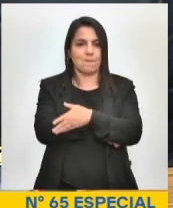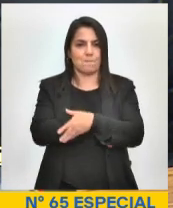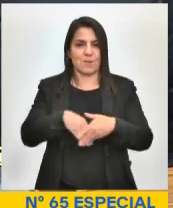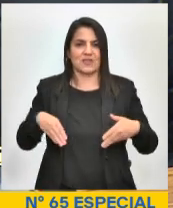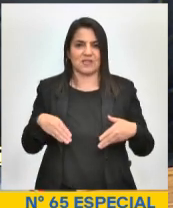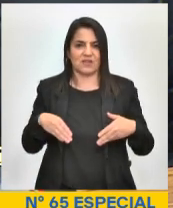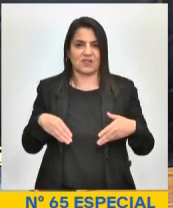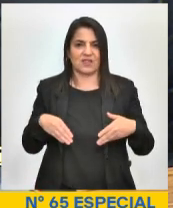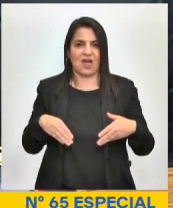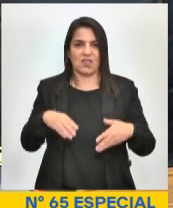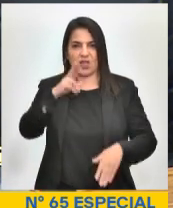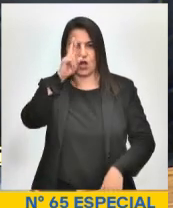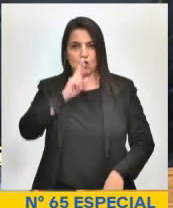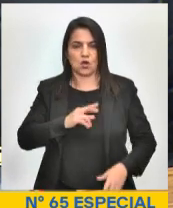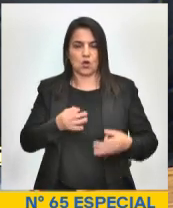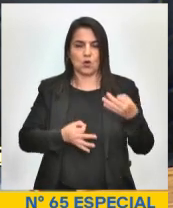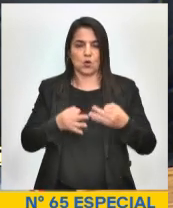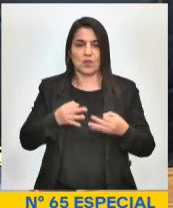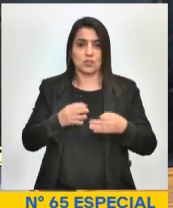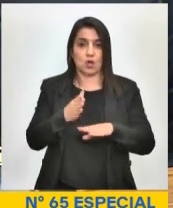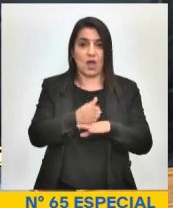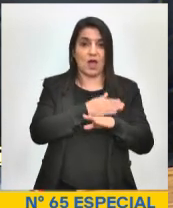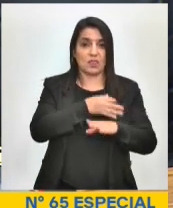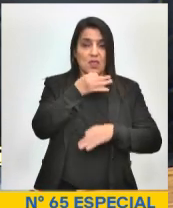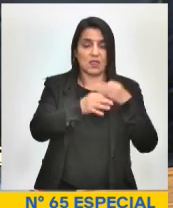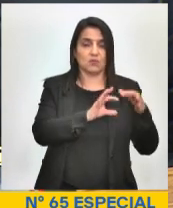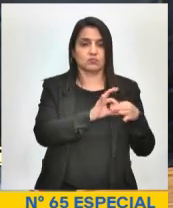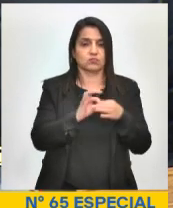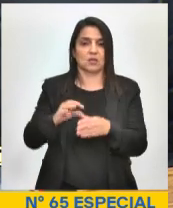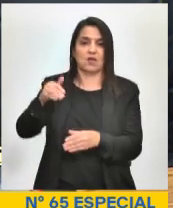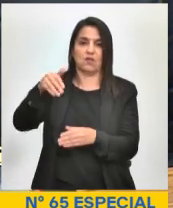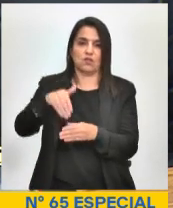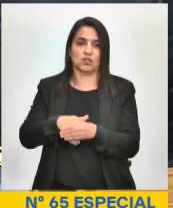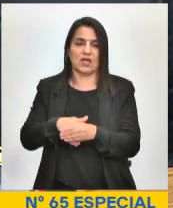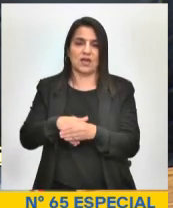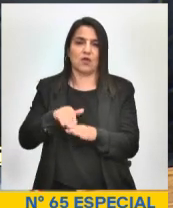judicial. En razón de todo lo anterior, presidente, votaré también de manera positiva este segundo capítulo.